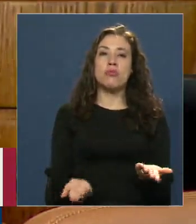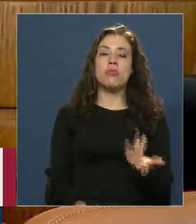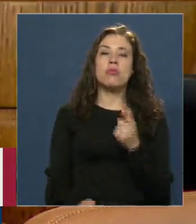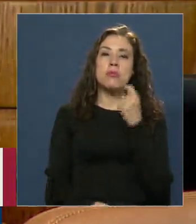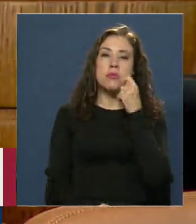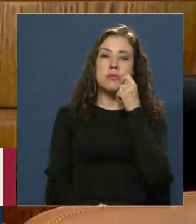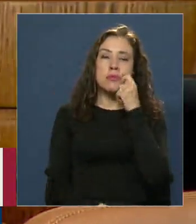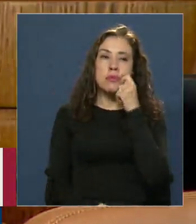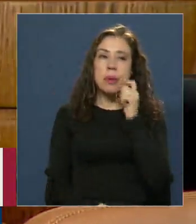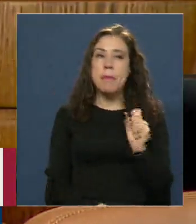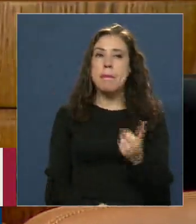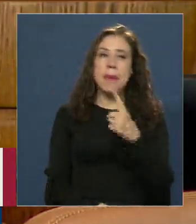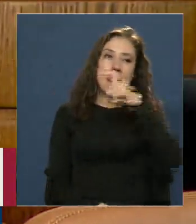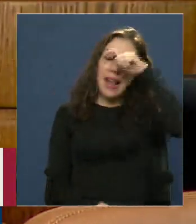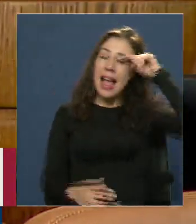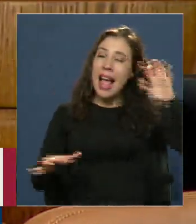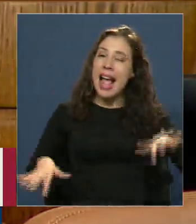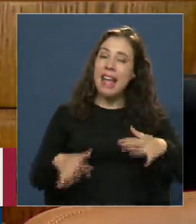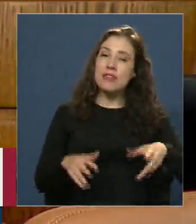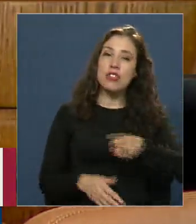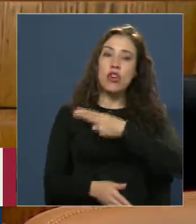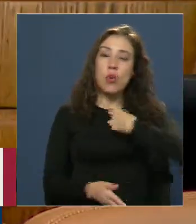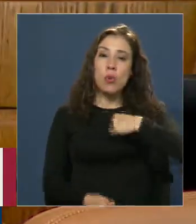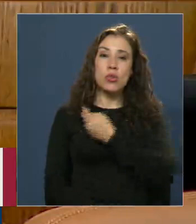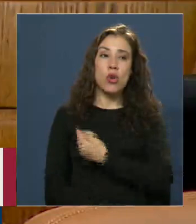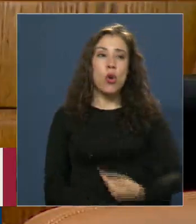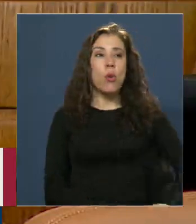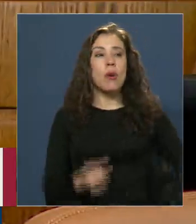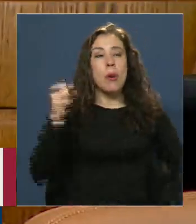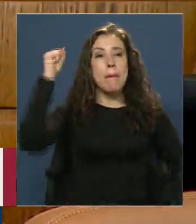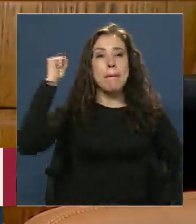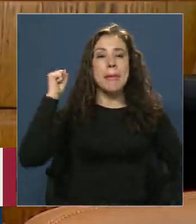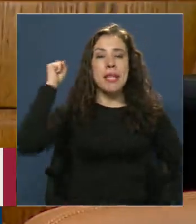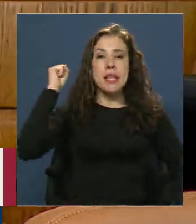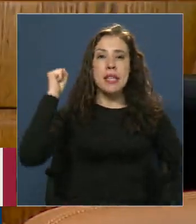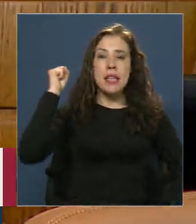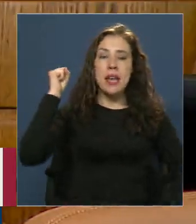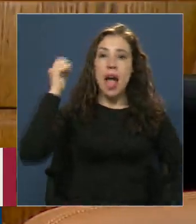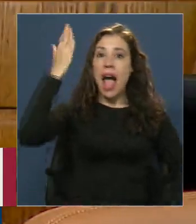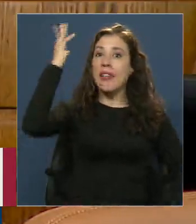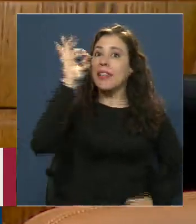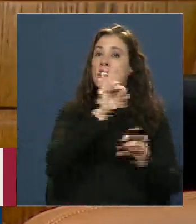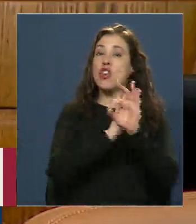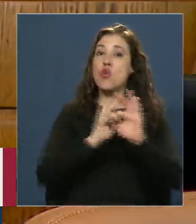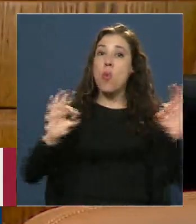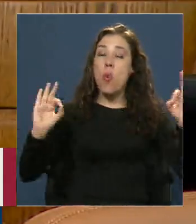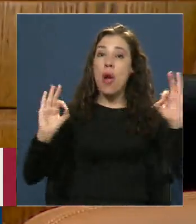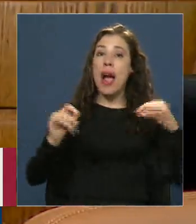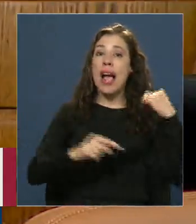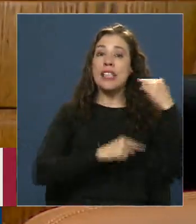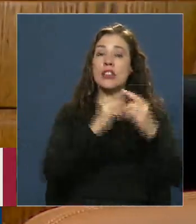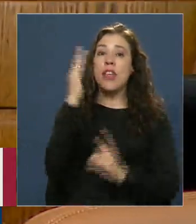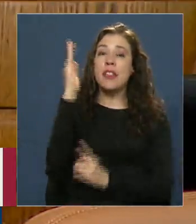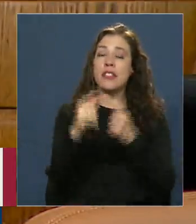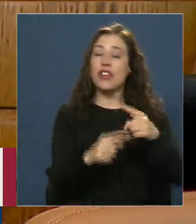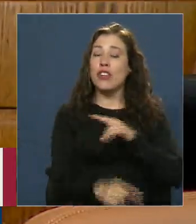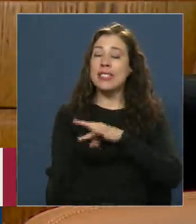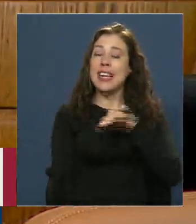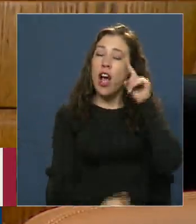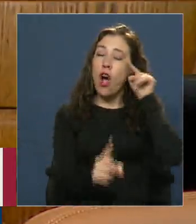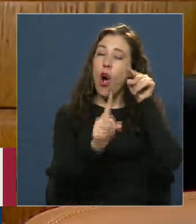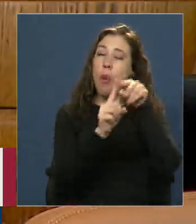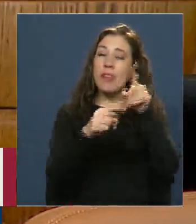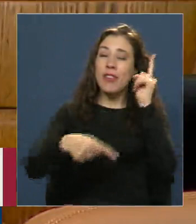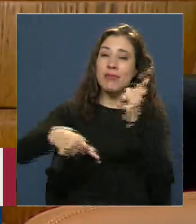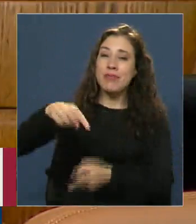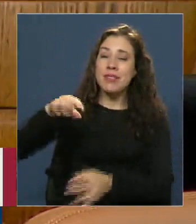hablando del primer esfuerzo de nuestro gobierno, el gobierno del presidente Piñera, inédito en la historia de desarrollo de Chile, que apunta a atacar de